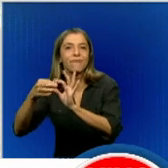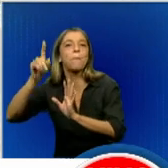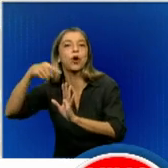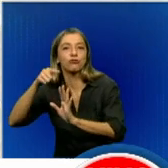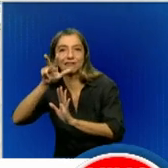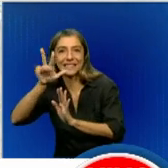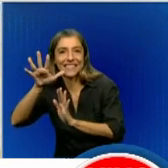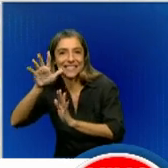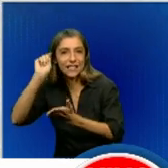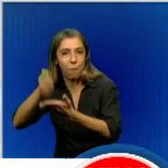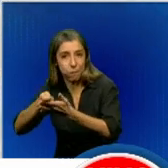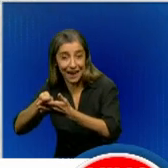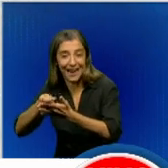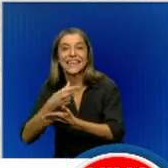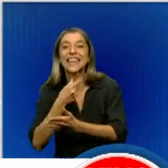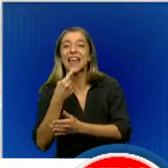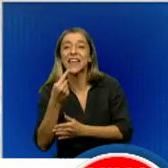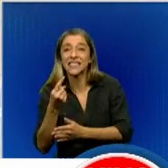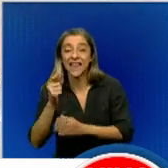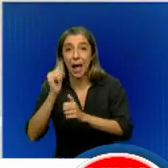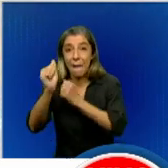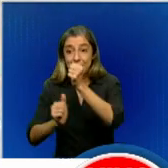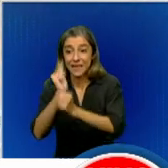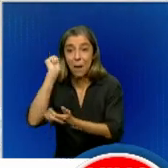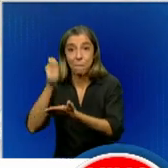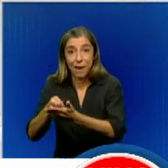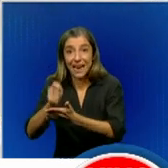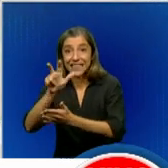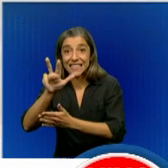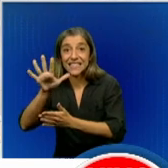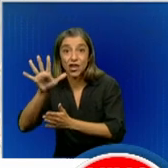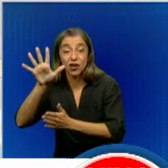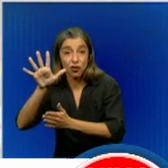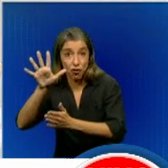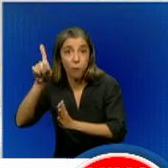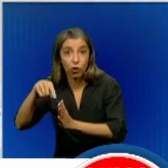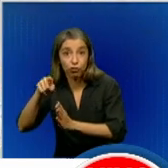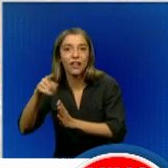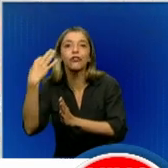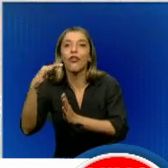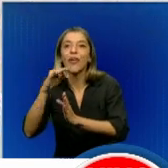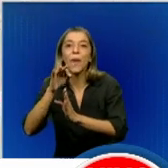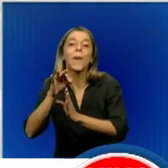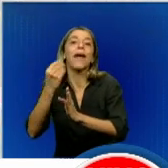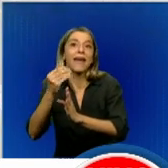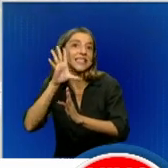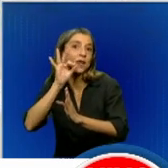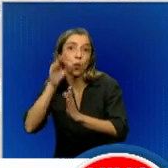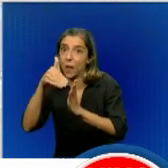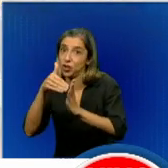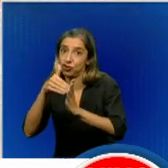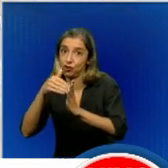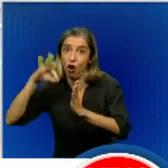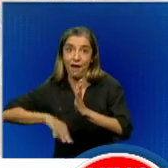que para que una empresa pague el 35 tiene que llegar a un valor mucho más alto que el de 50